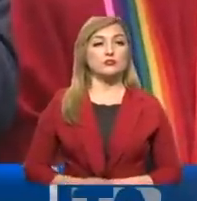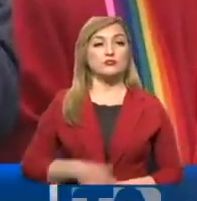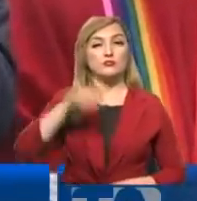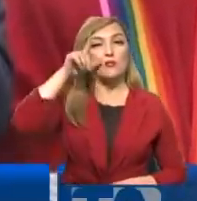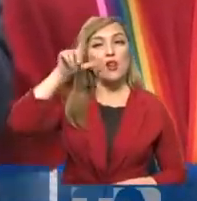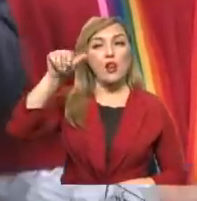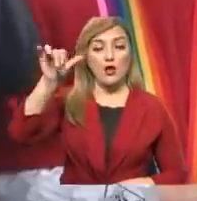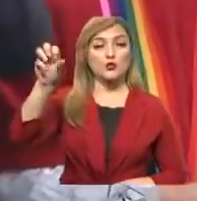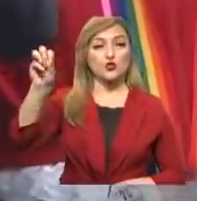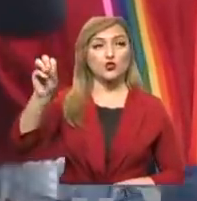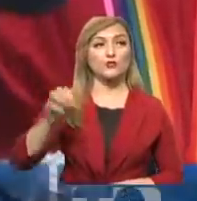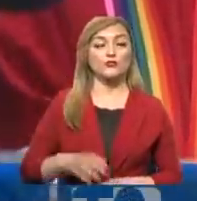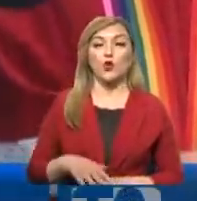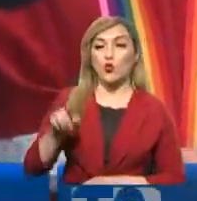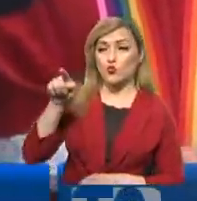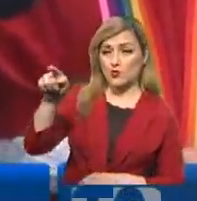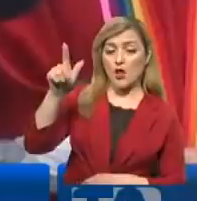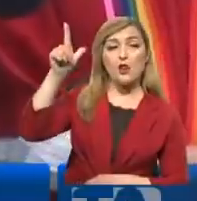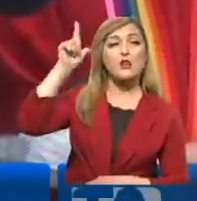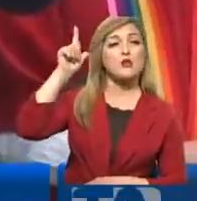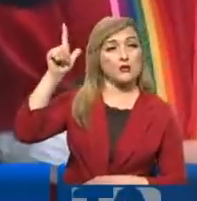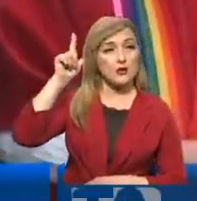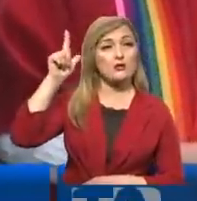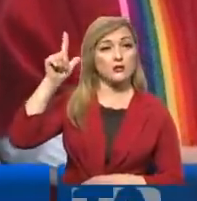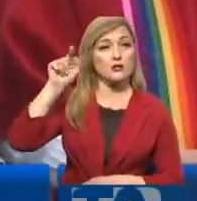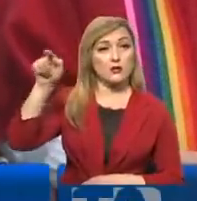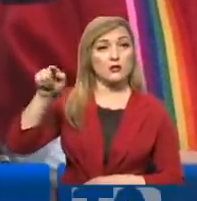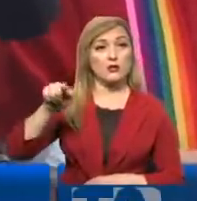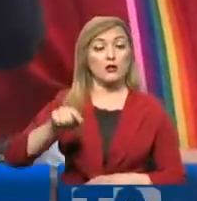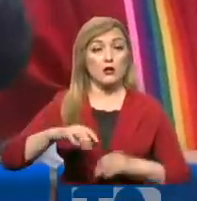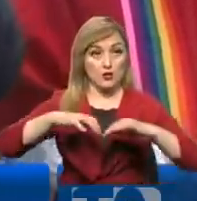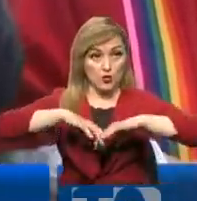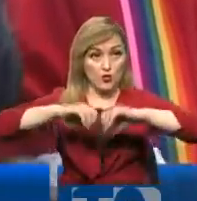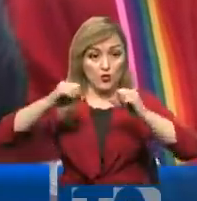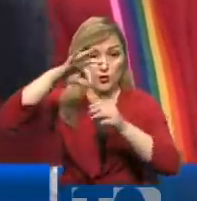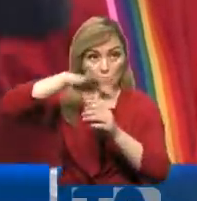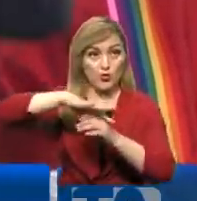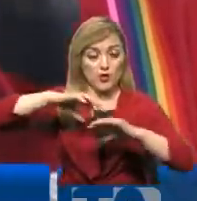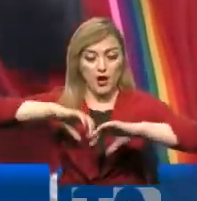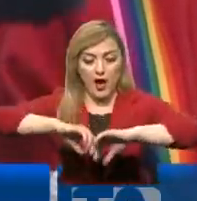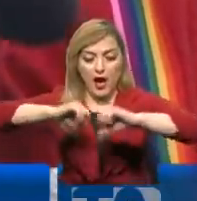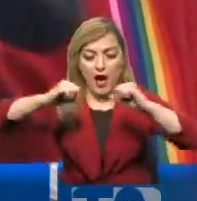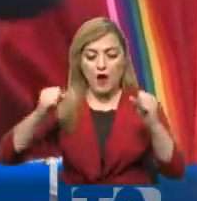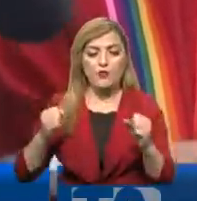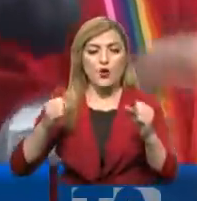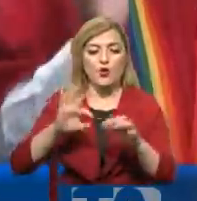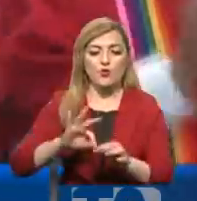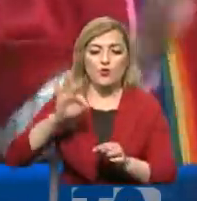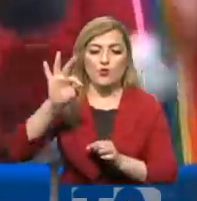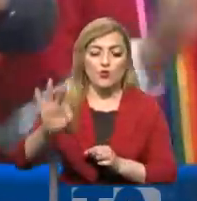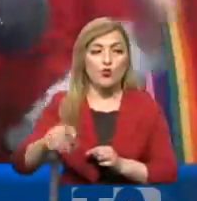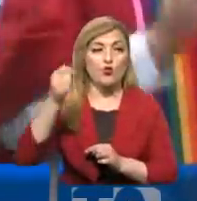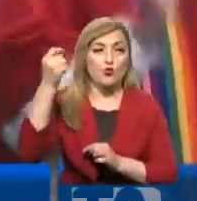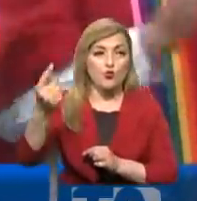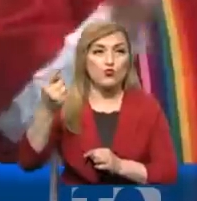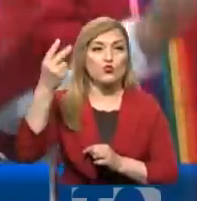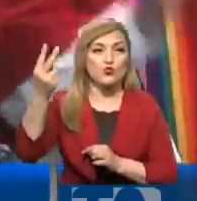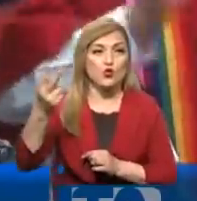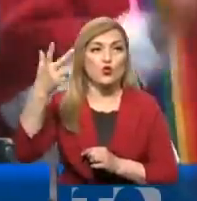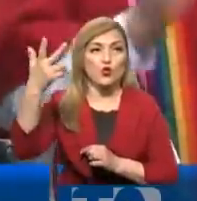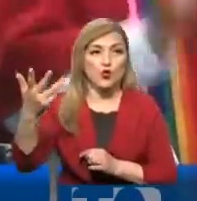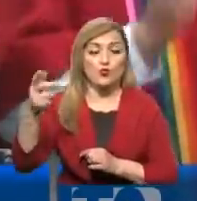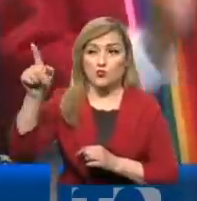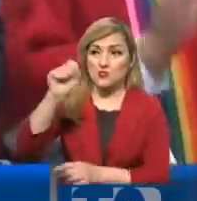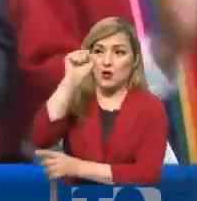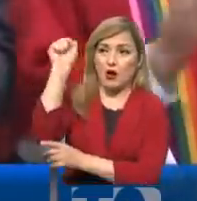Lazo, lidere usted la reapertura de las urnas y contemos voto a voto, y si nos gana, claro que